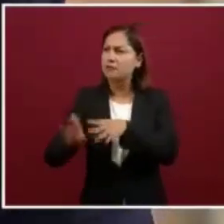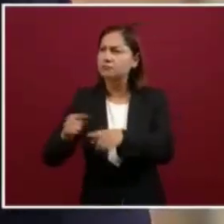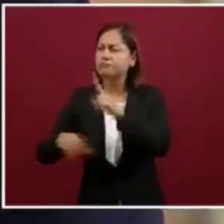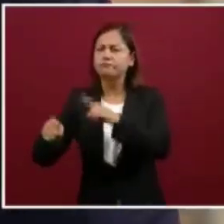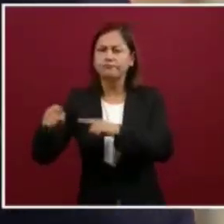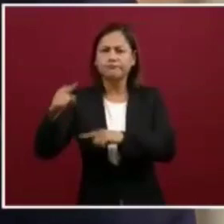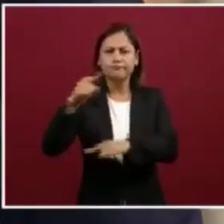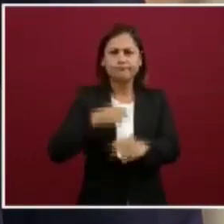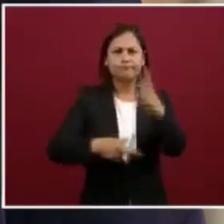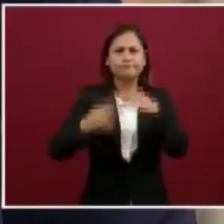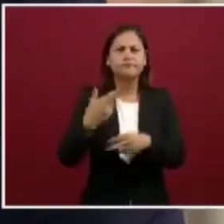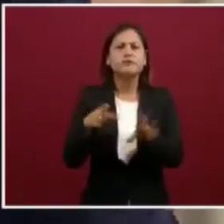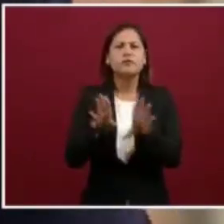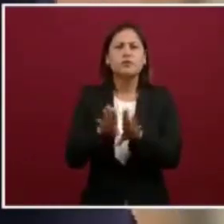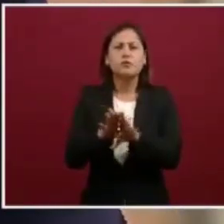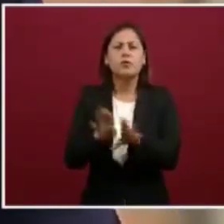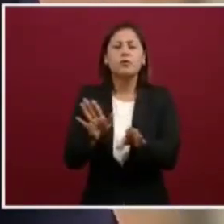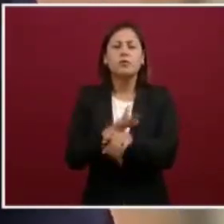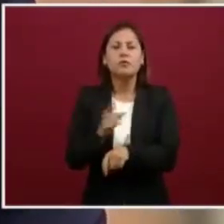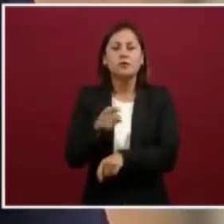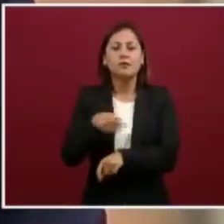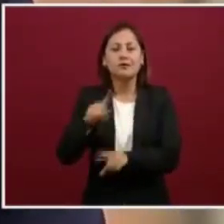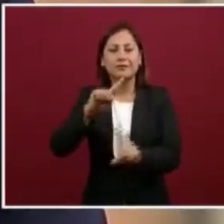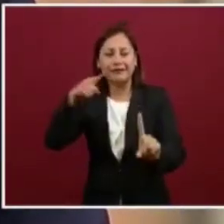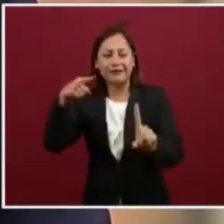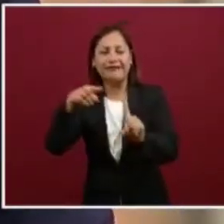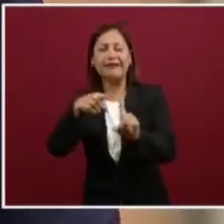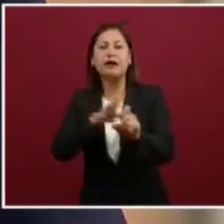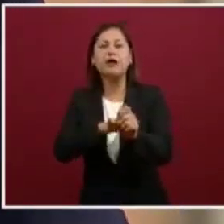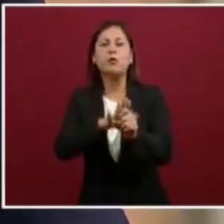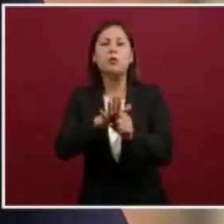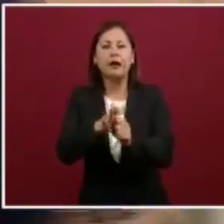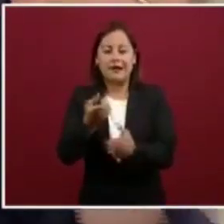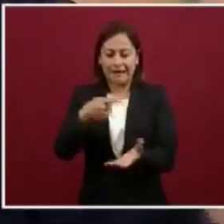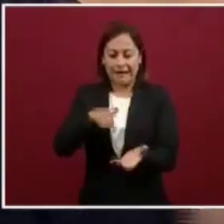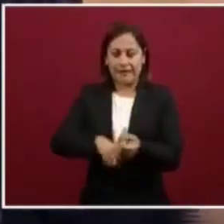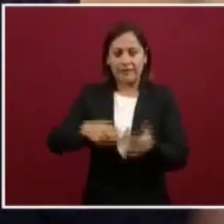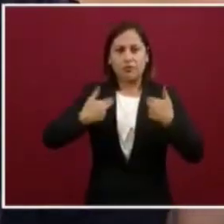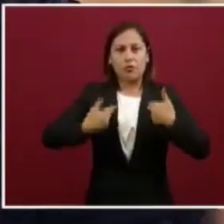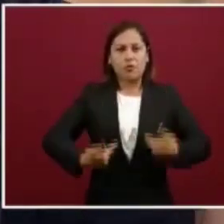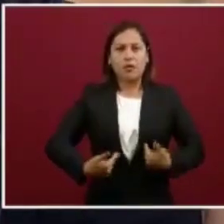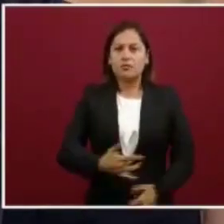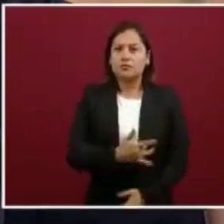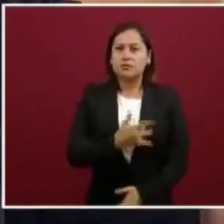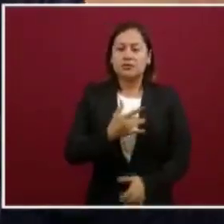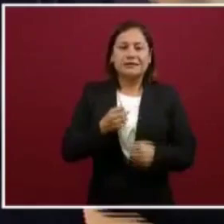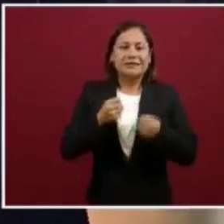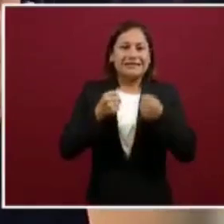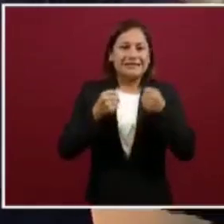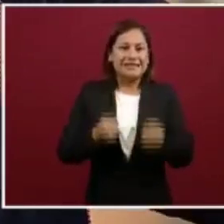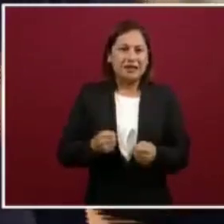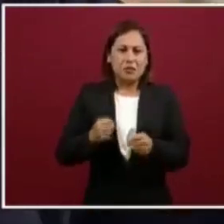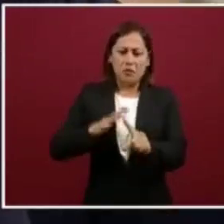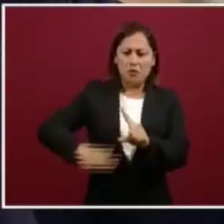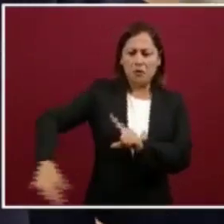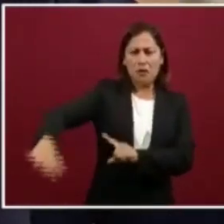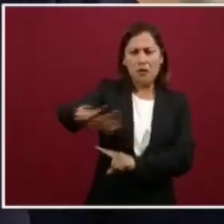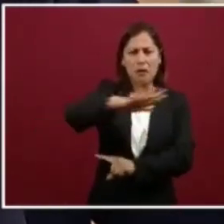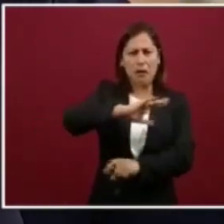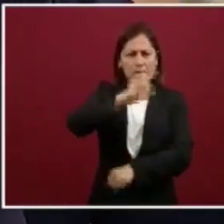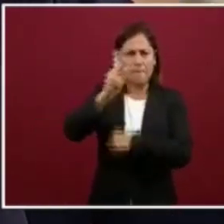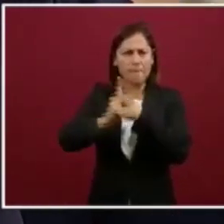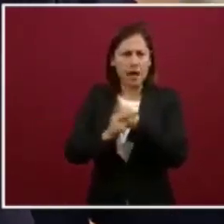presidente? Porque lo que se quiere es enfocar en seguridad humana, no en seguridad nacional. Ese es el